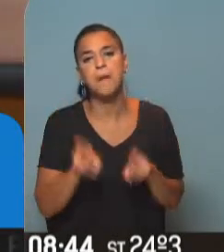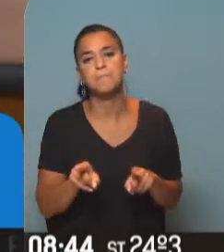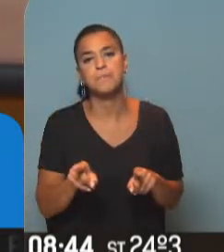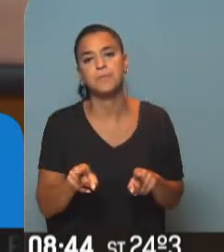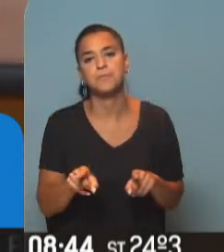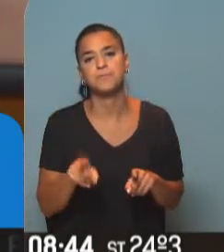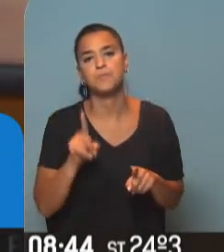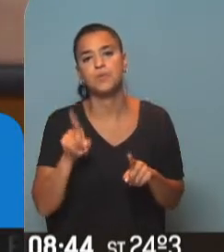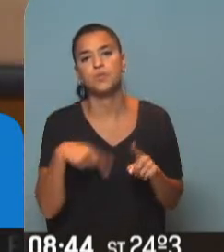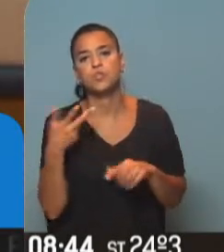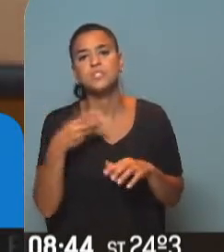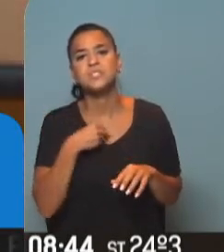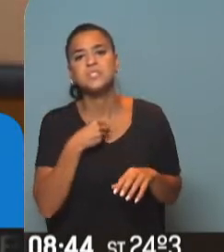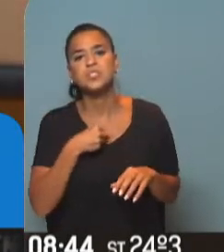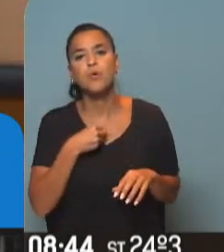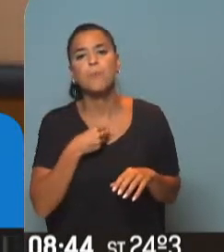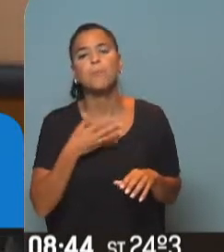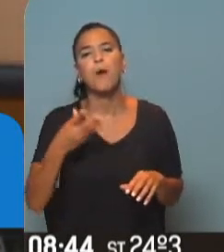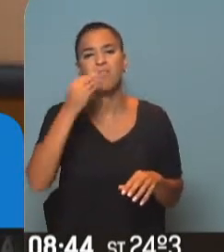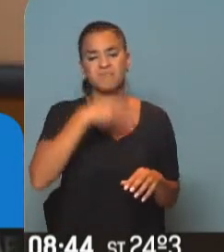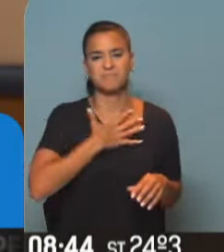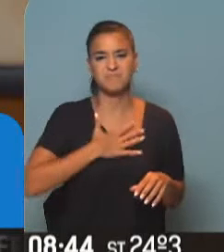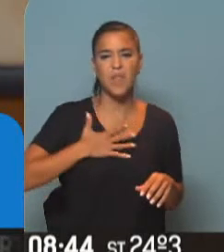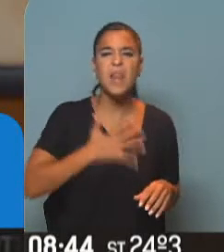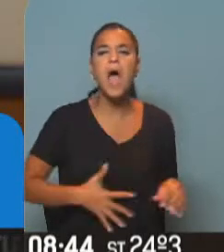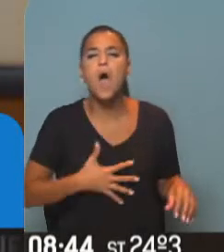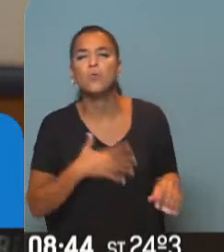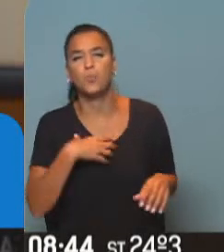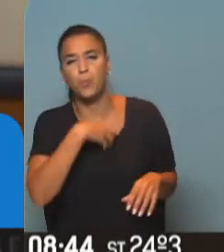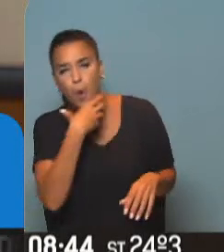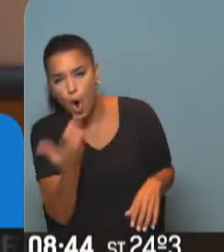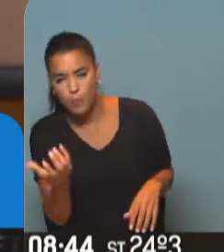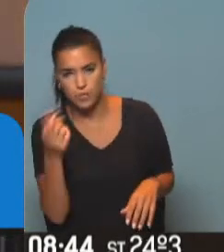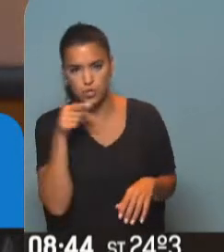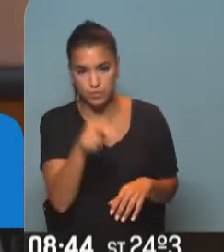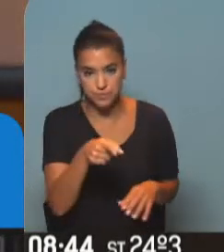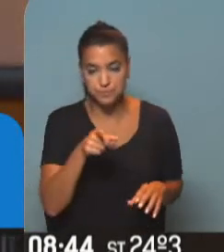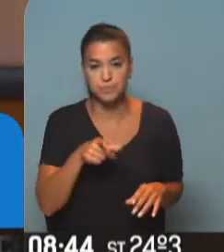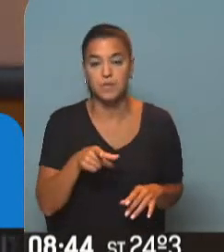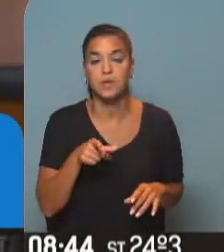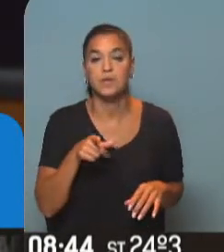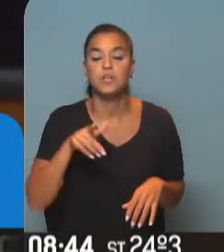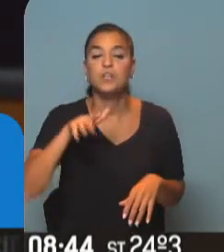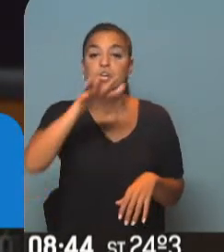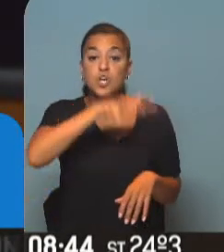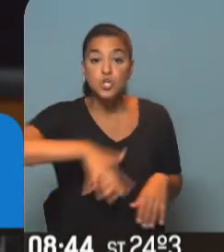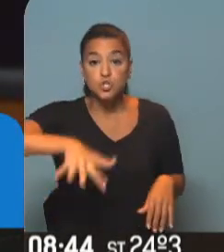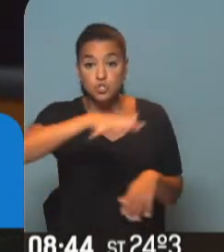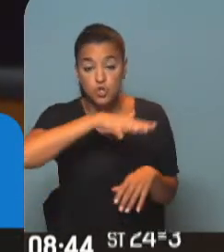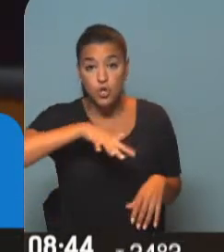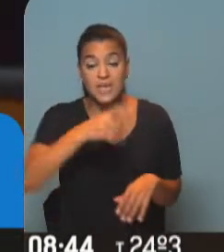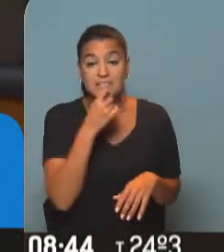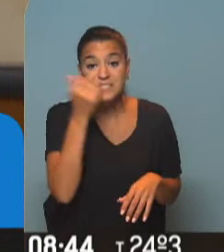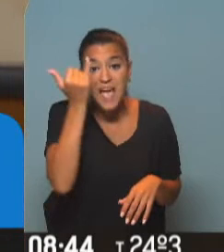algunos otros síntomas como ya mencionaba antes digestivos náuseas vómitos eso es lo más frecuente y en estas zonas que mencionamos antes ante la